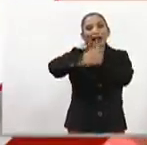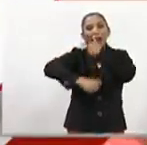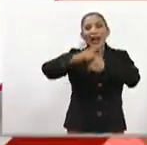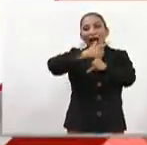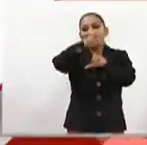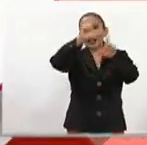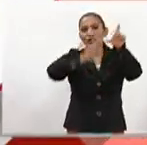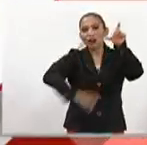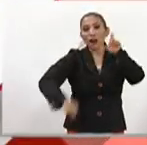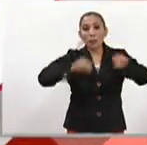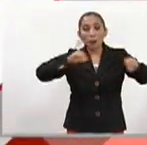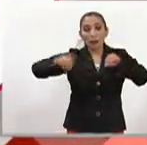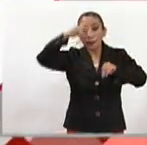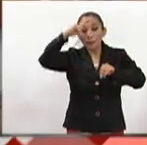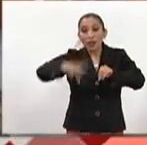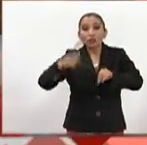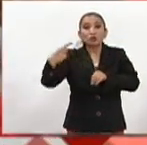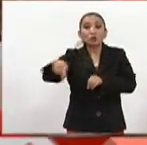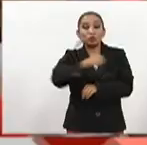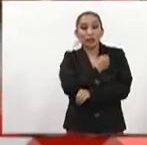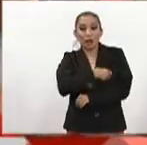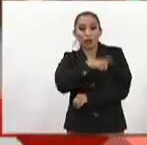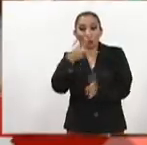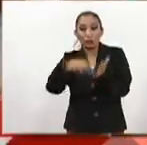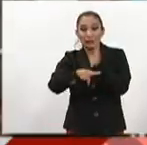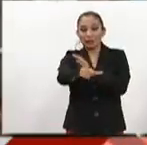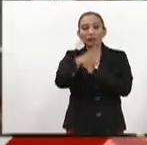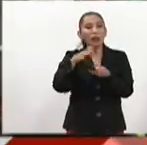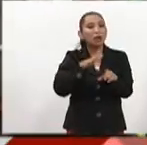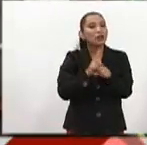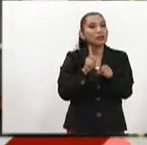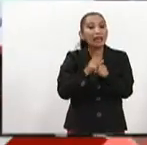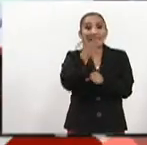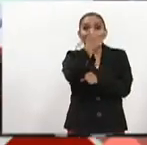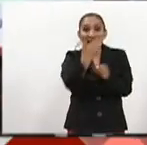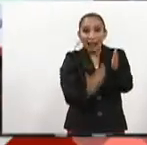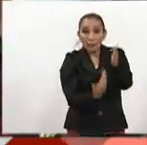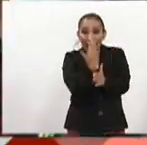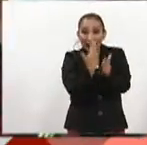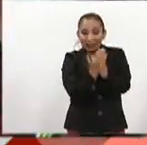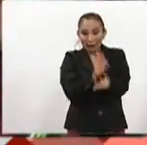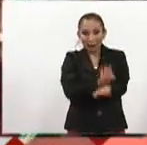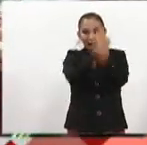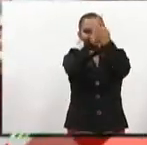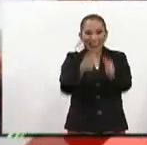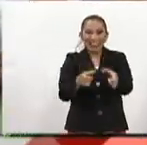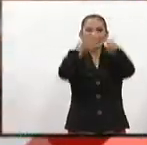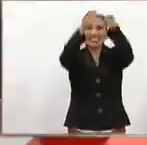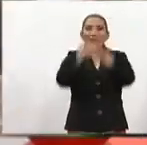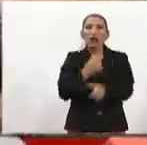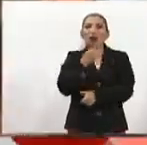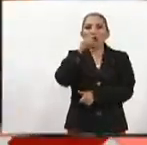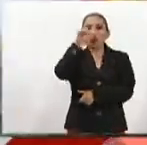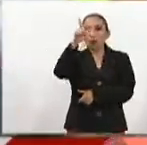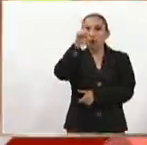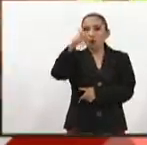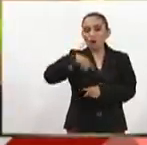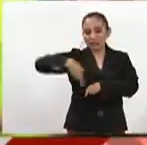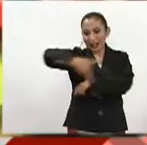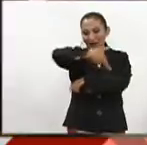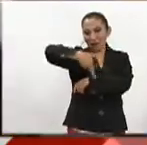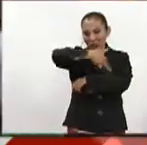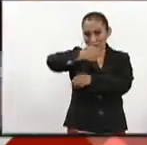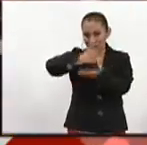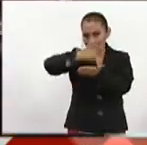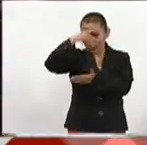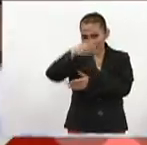Moviendo a México por tu Salud 2017, la cual se realizará a las 7 de la mañana frente a la Estela de Luz en Paseo de la Reforma, Ciudad